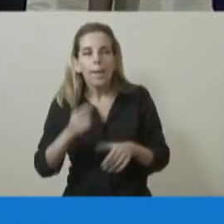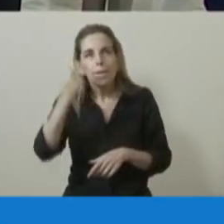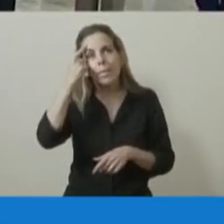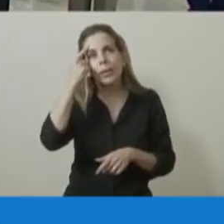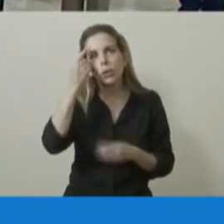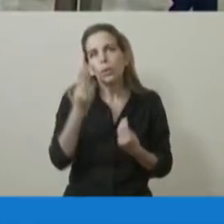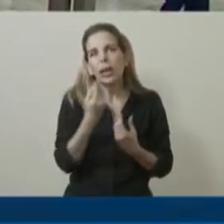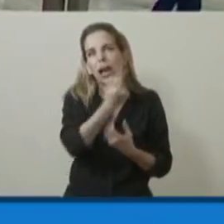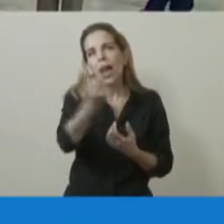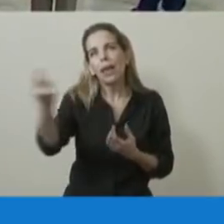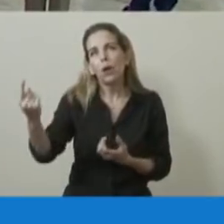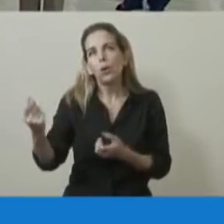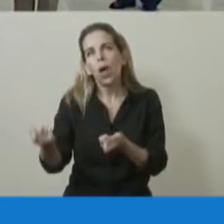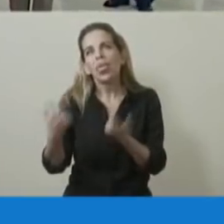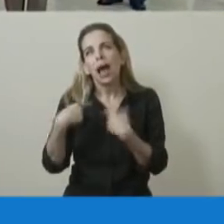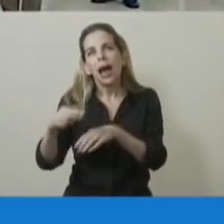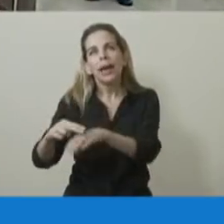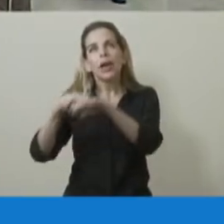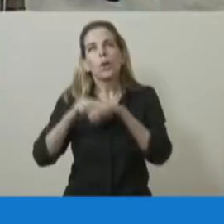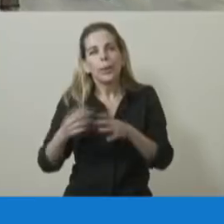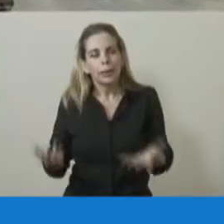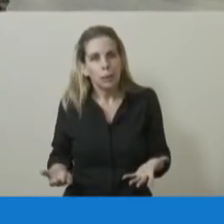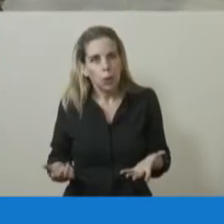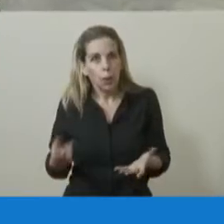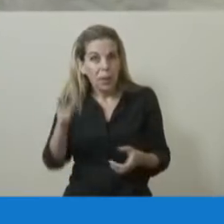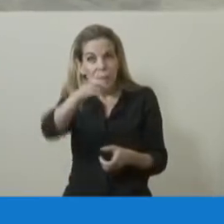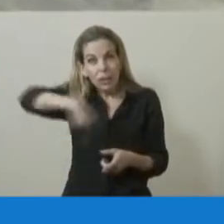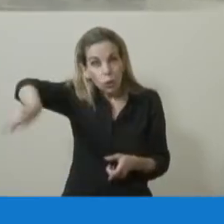dando estos consejos si ninguno de los que me aconseja le tocó vivir la